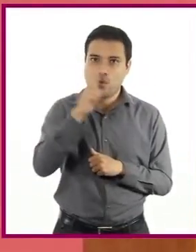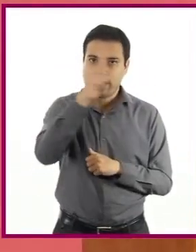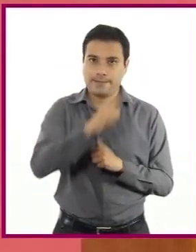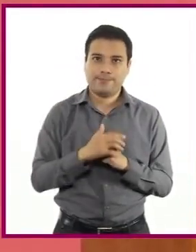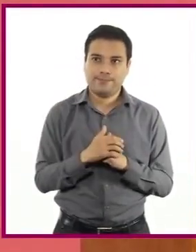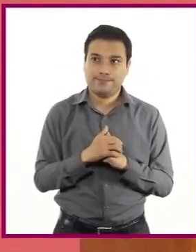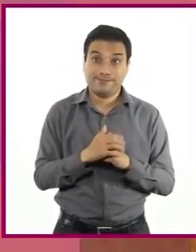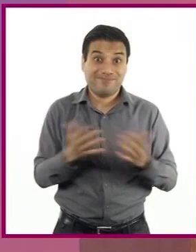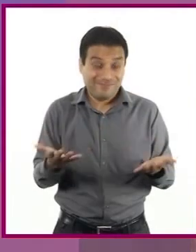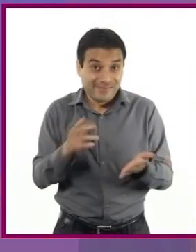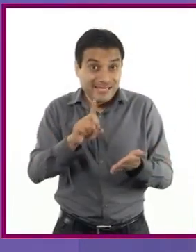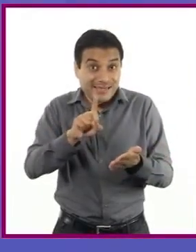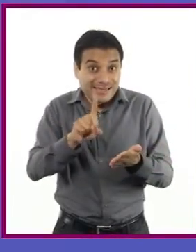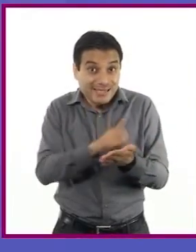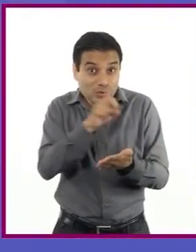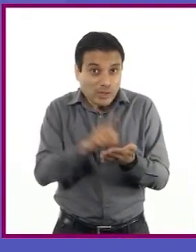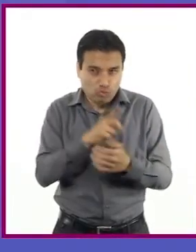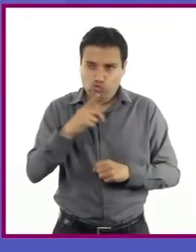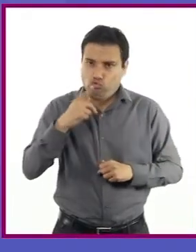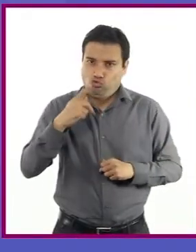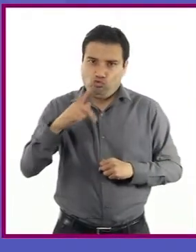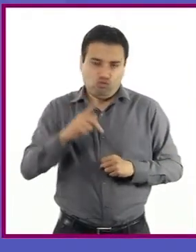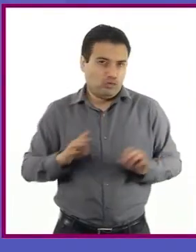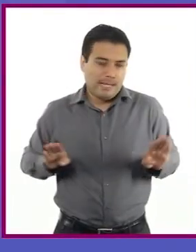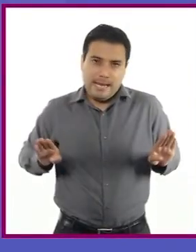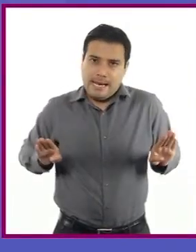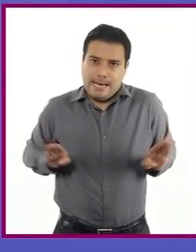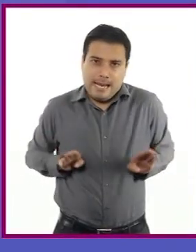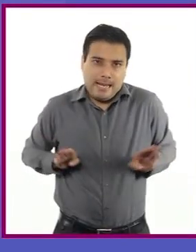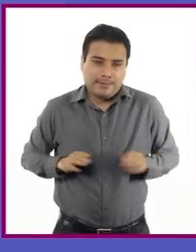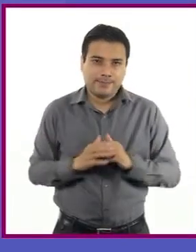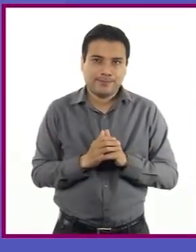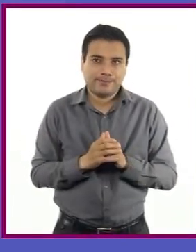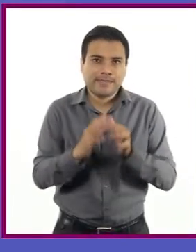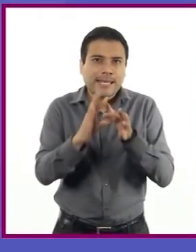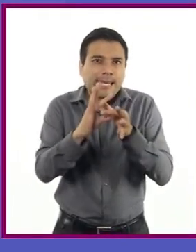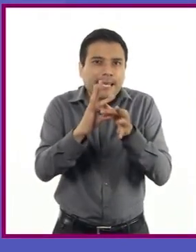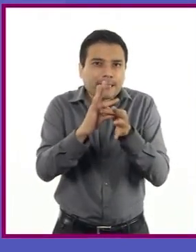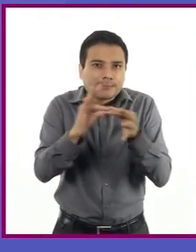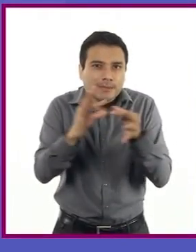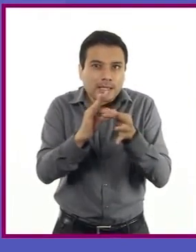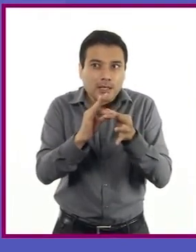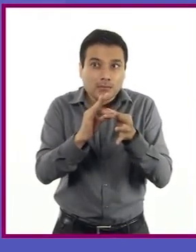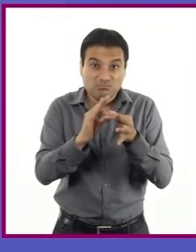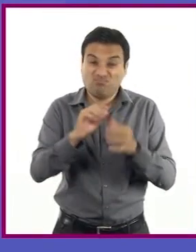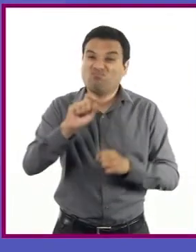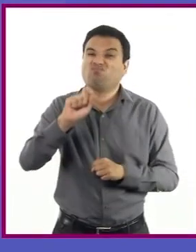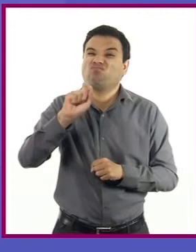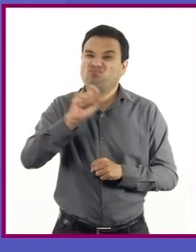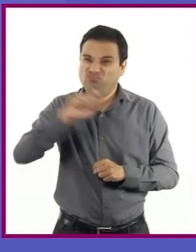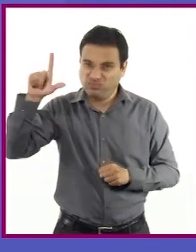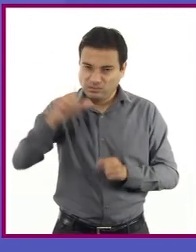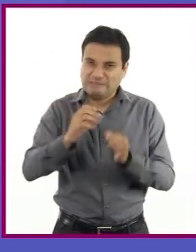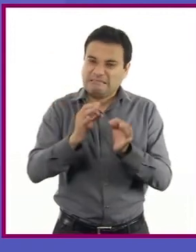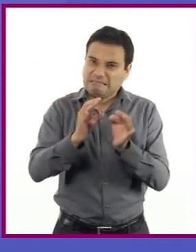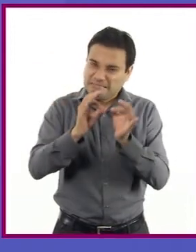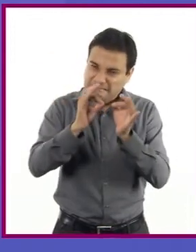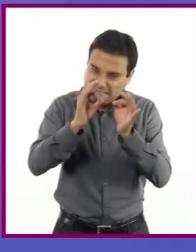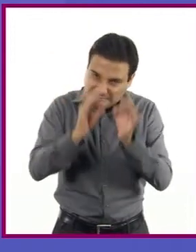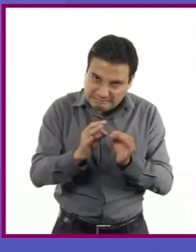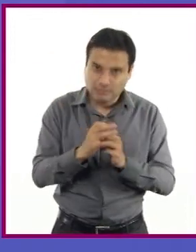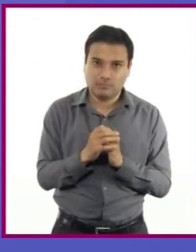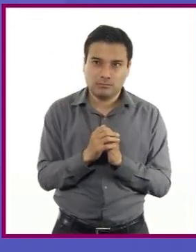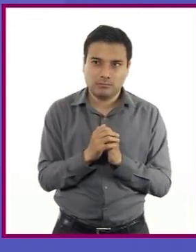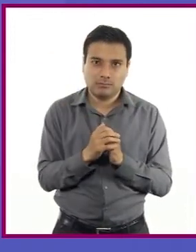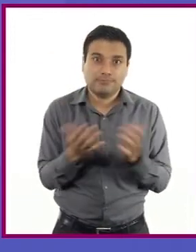Las enciclopedias tienen estas características. Ofrecen información objetiva y confiable, condensada, de tal manera que